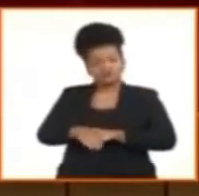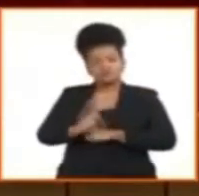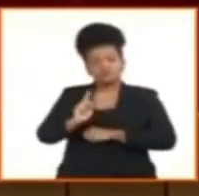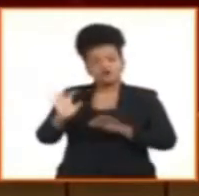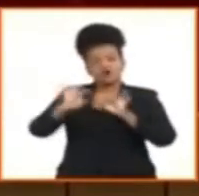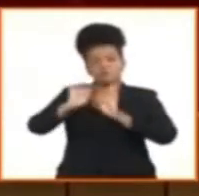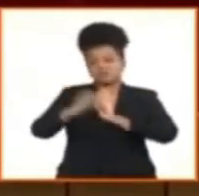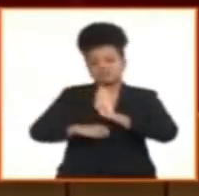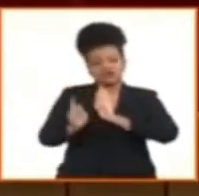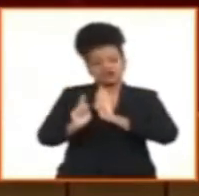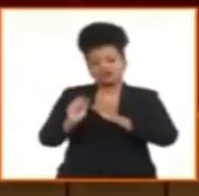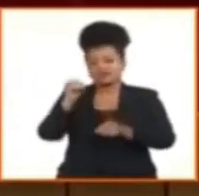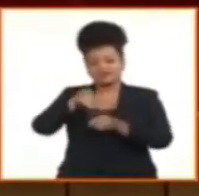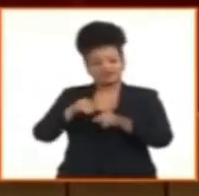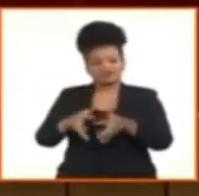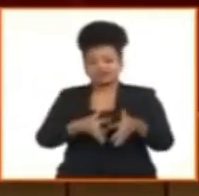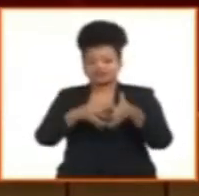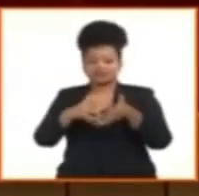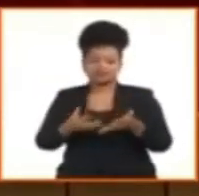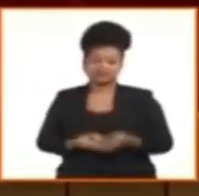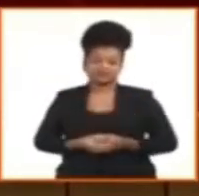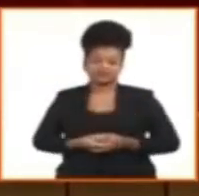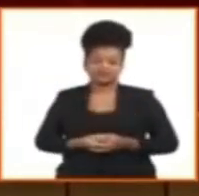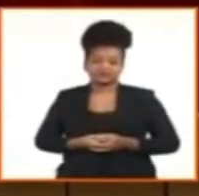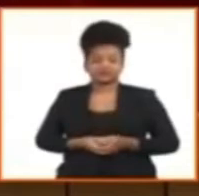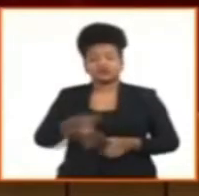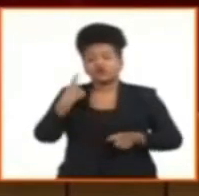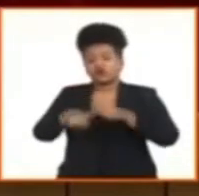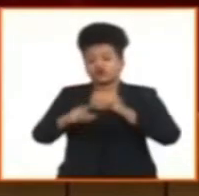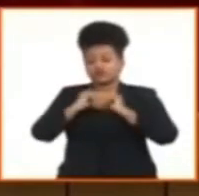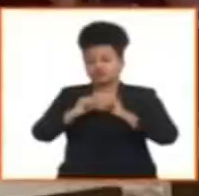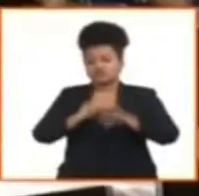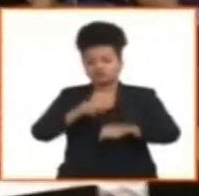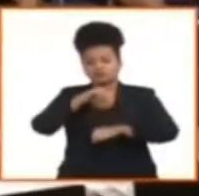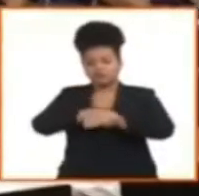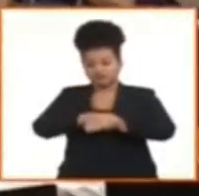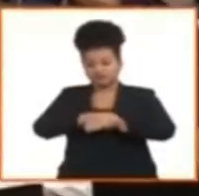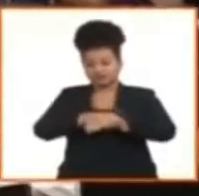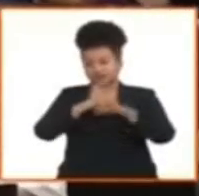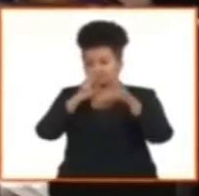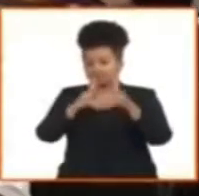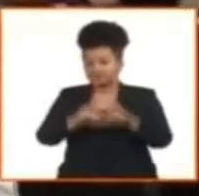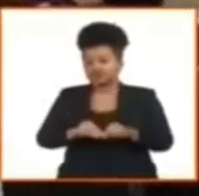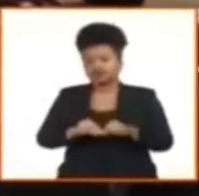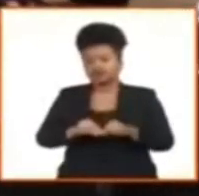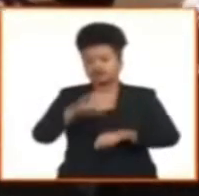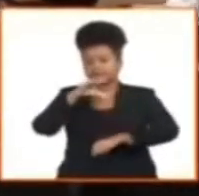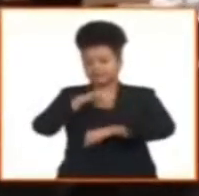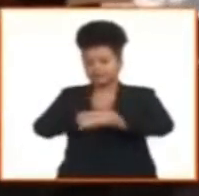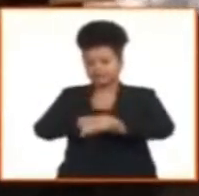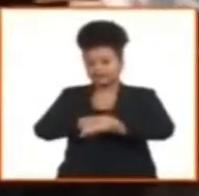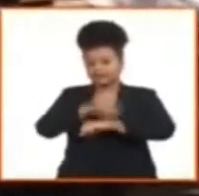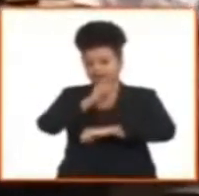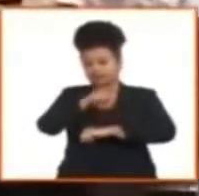Hay otros datos también que se daban sobre la cantidad de presos cumpliendo sanciones, sobre los presos que fueron